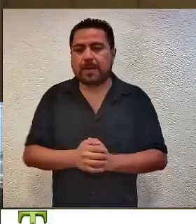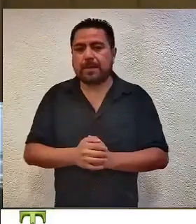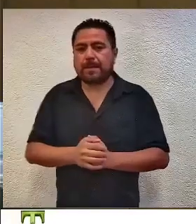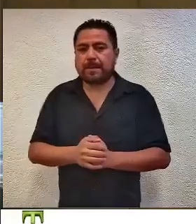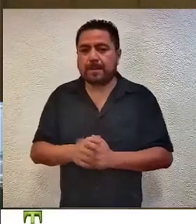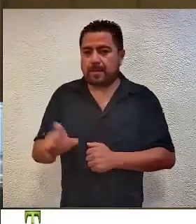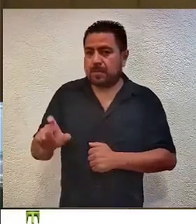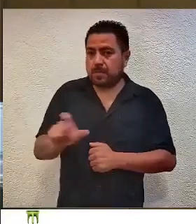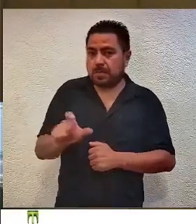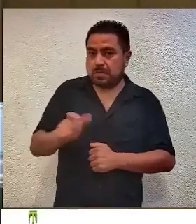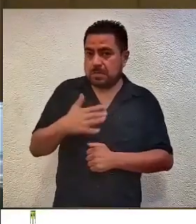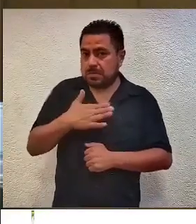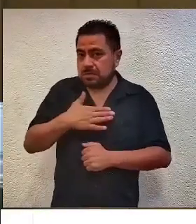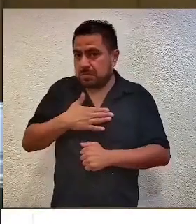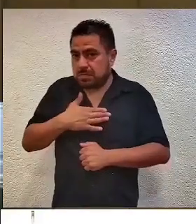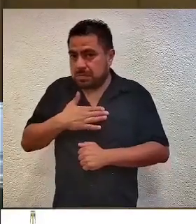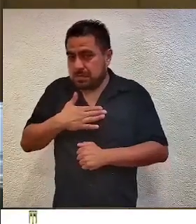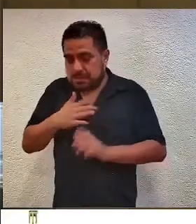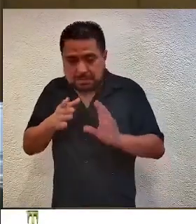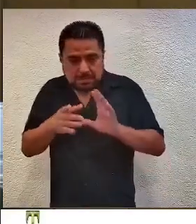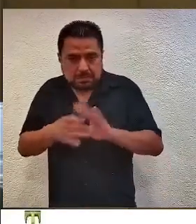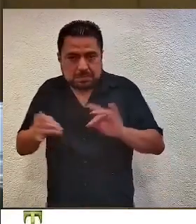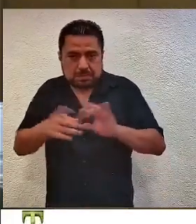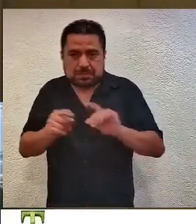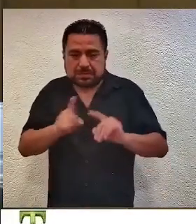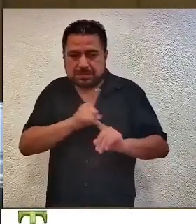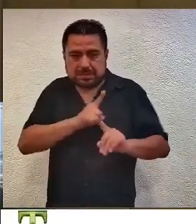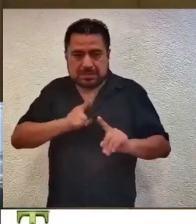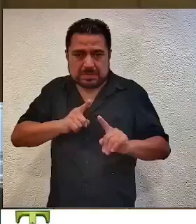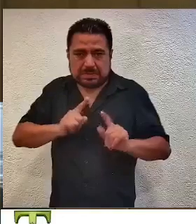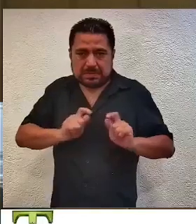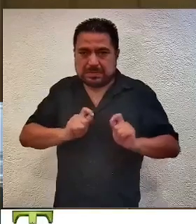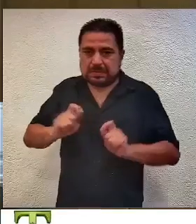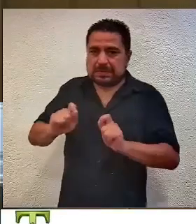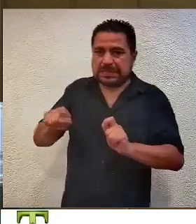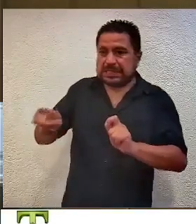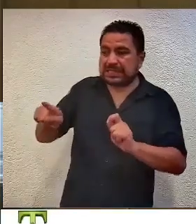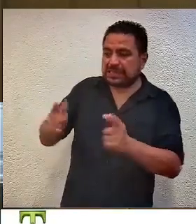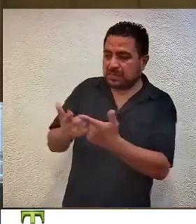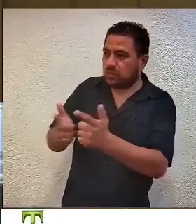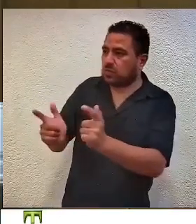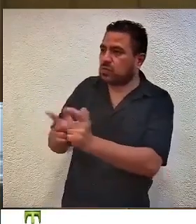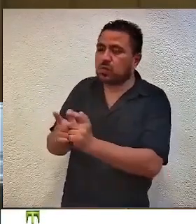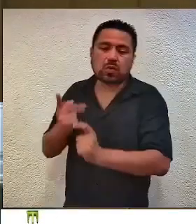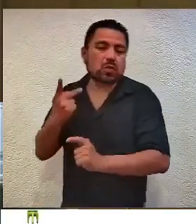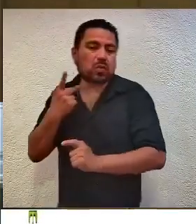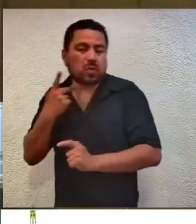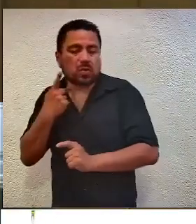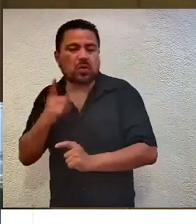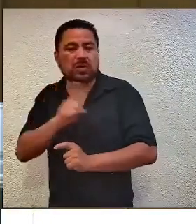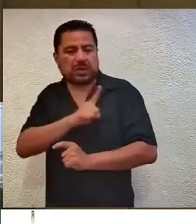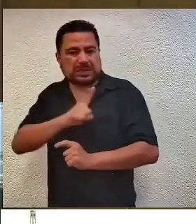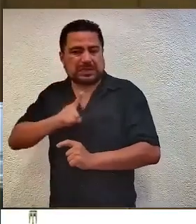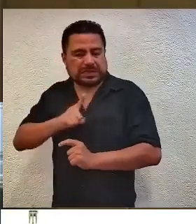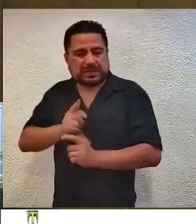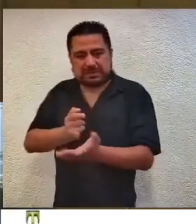Cuando yo lo que señalo es que dejemos al órgano intrapartidario que diludice o